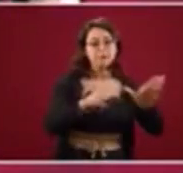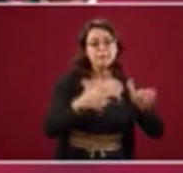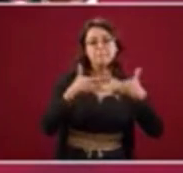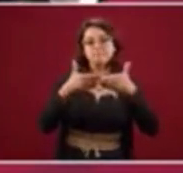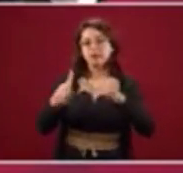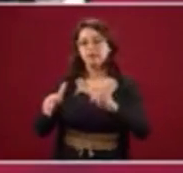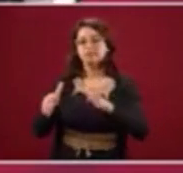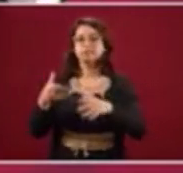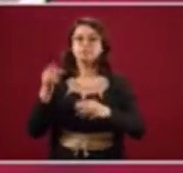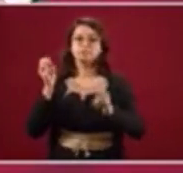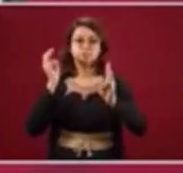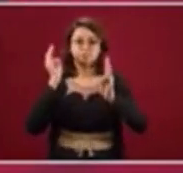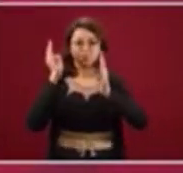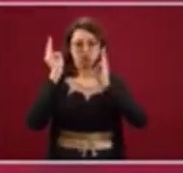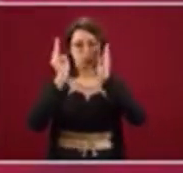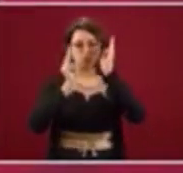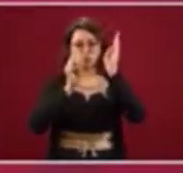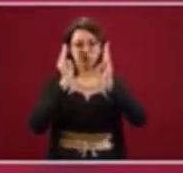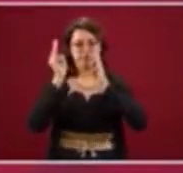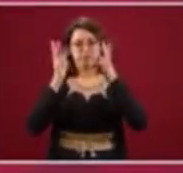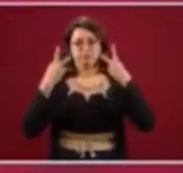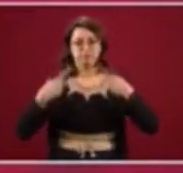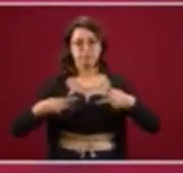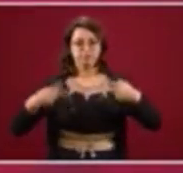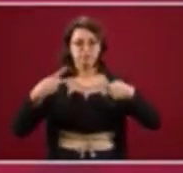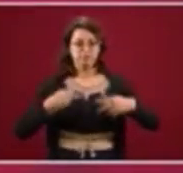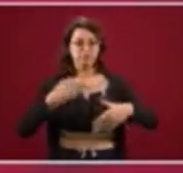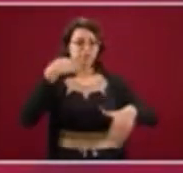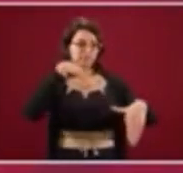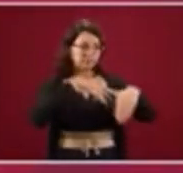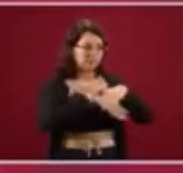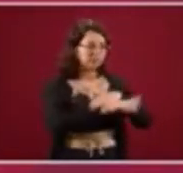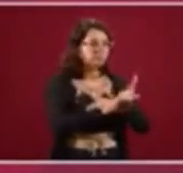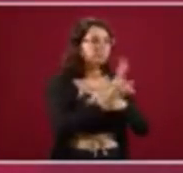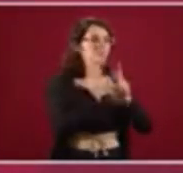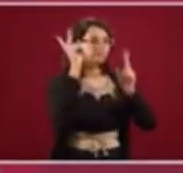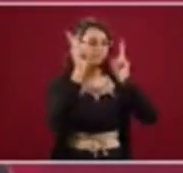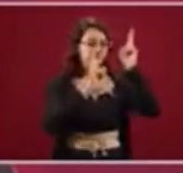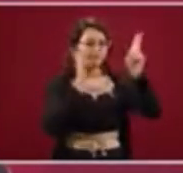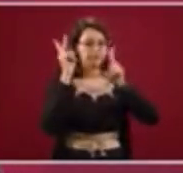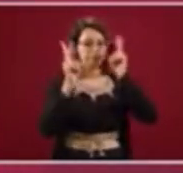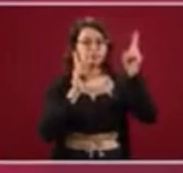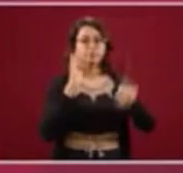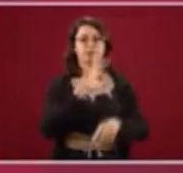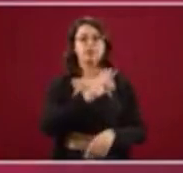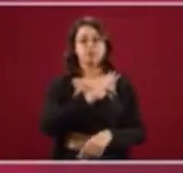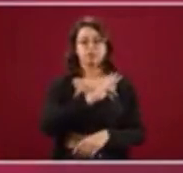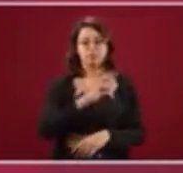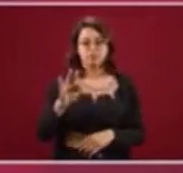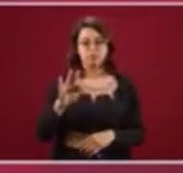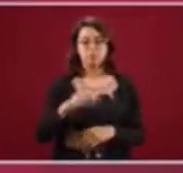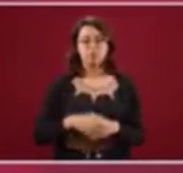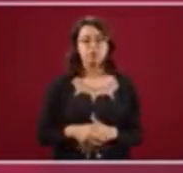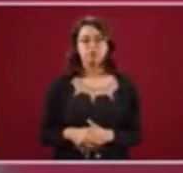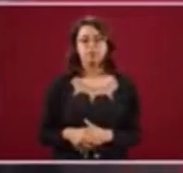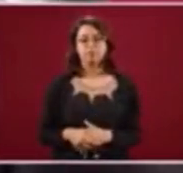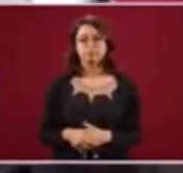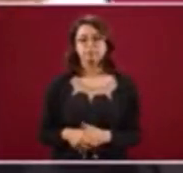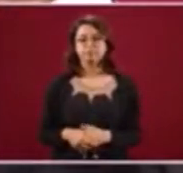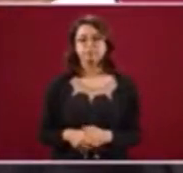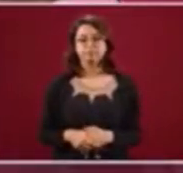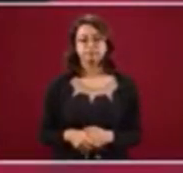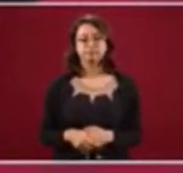para que la gente pueda visitar el palacio. Y nosotros vamos a